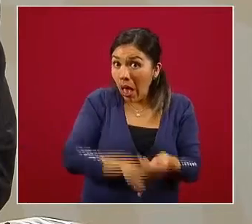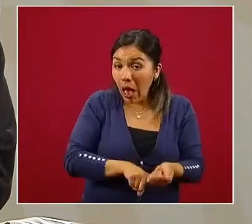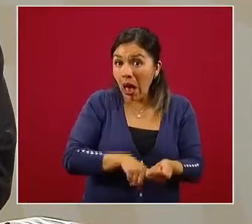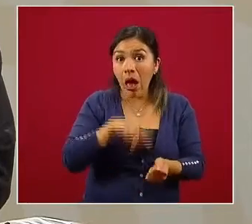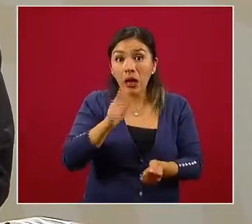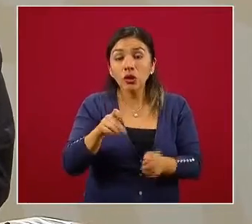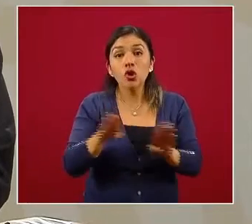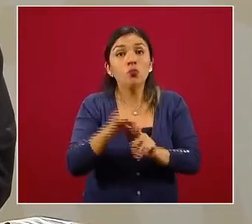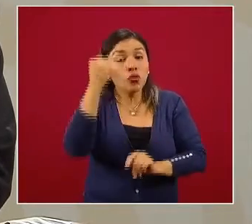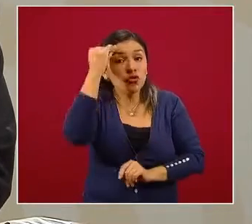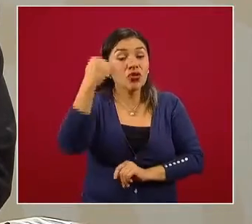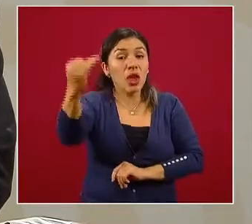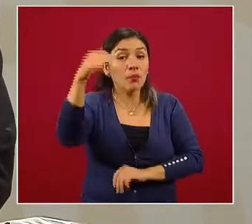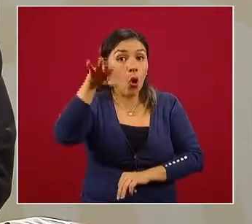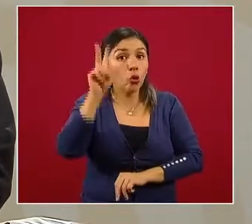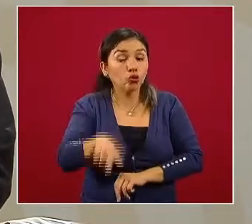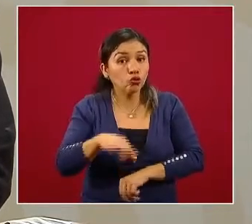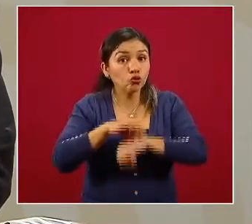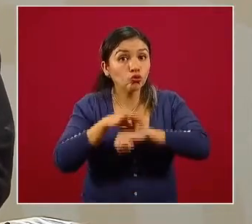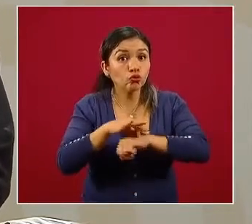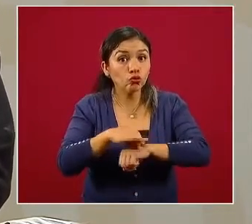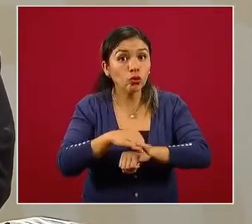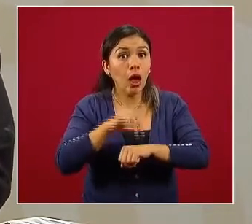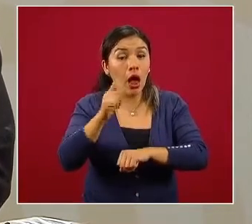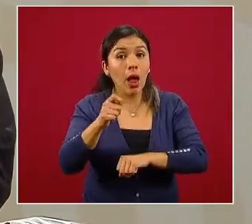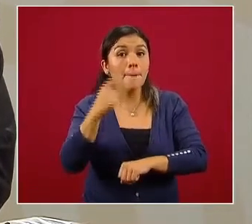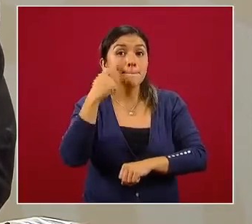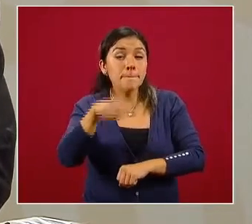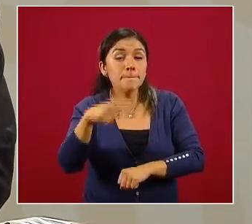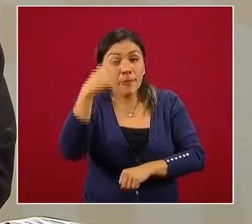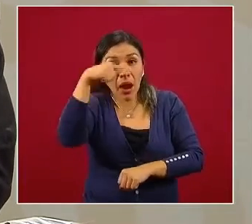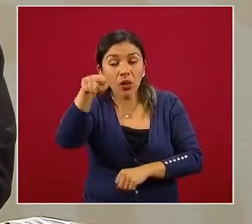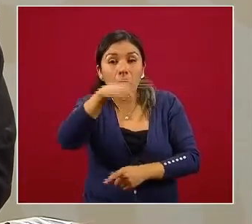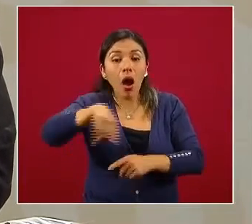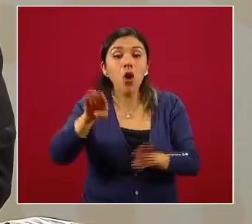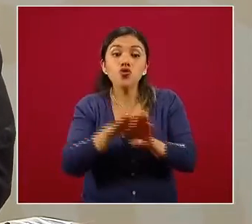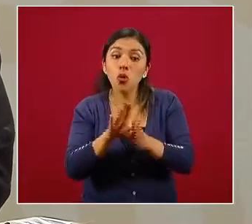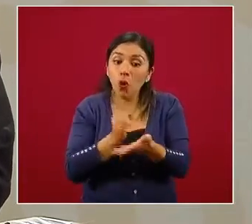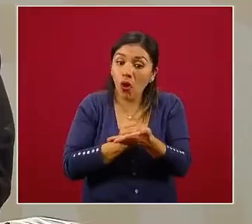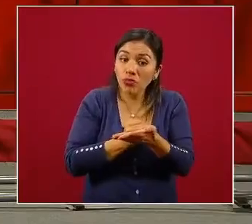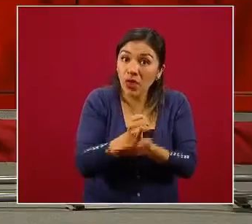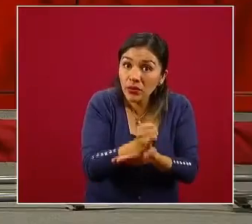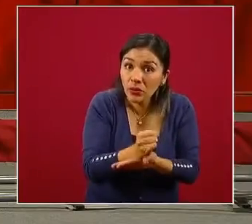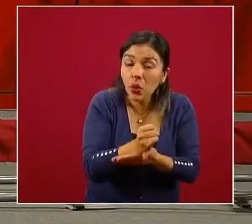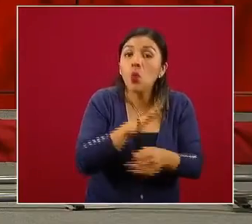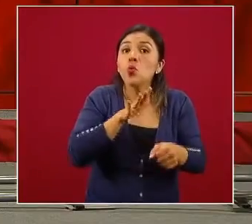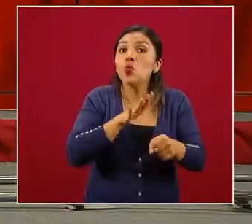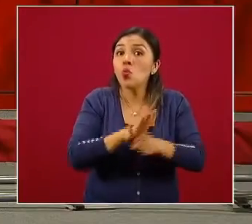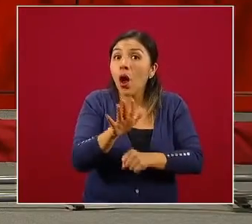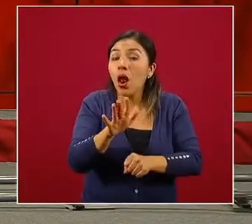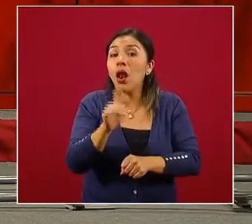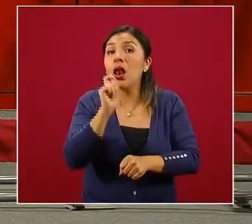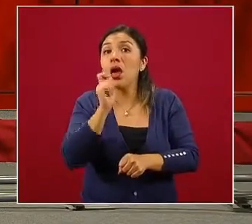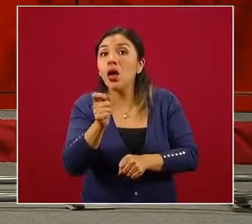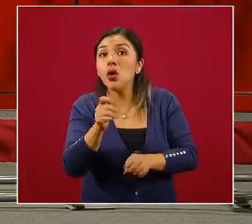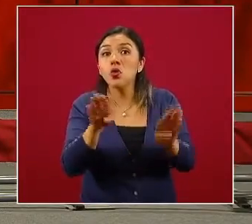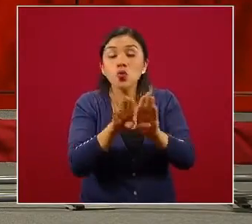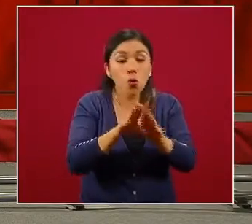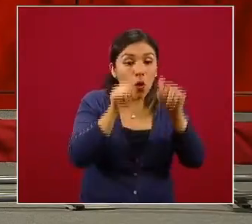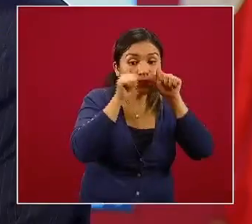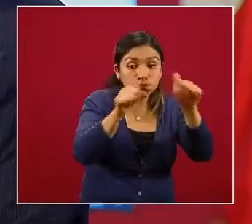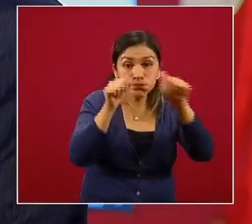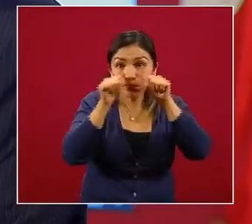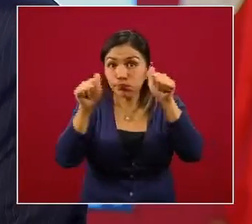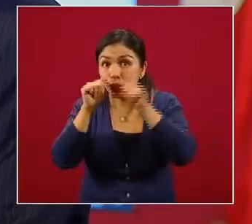de tiempo real contribuya a tomar decisiones sobre cómo se